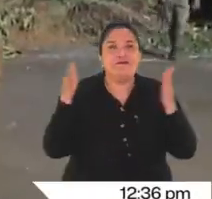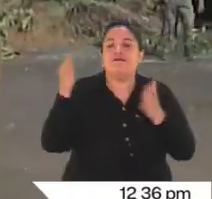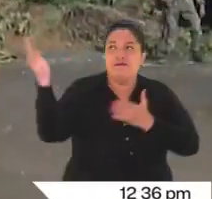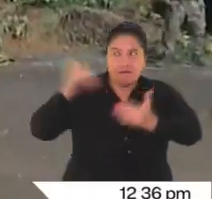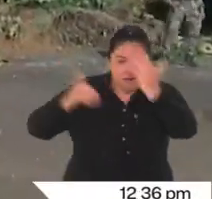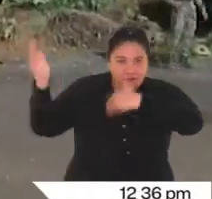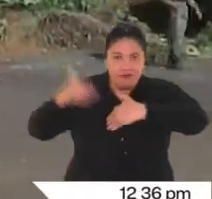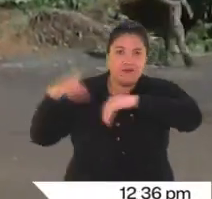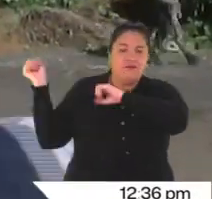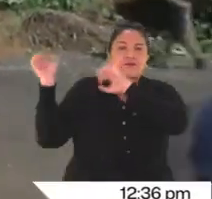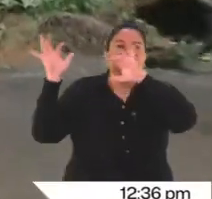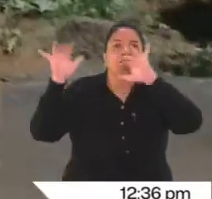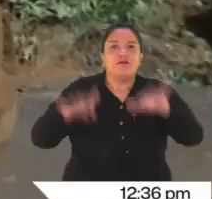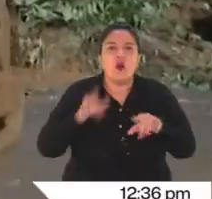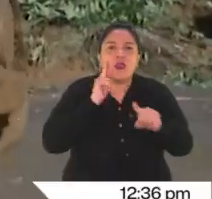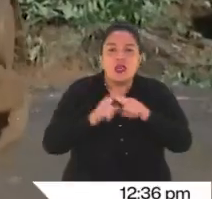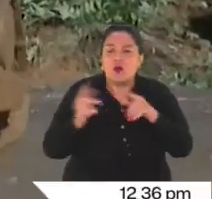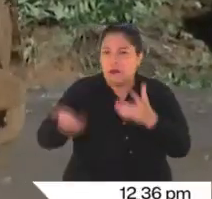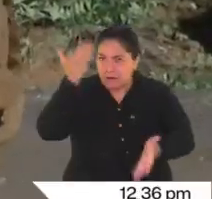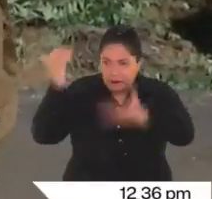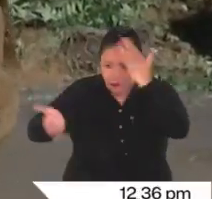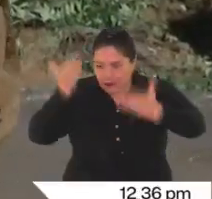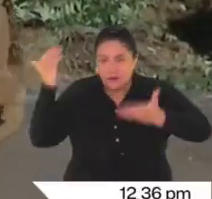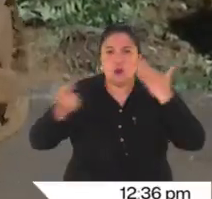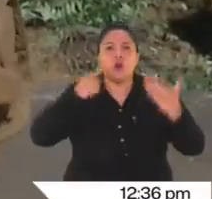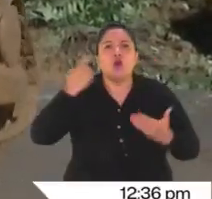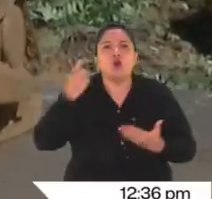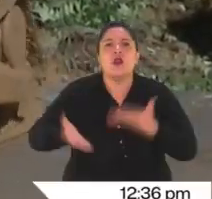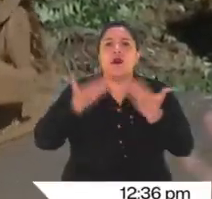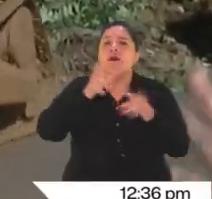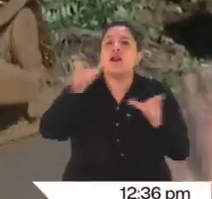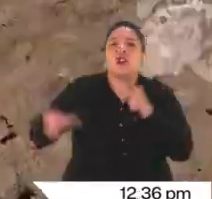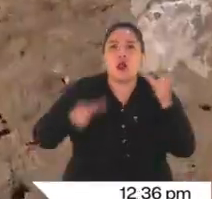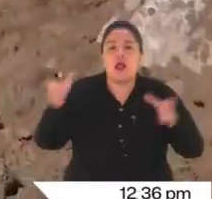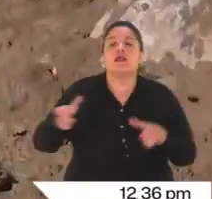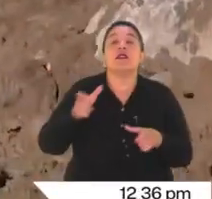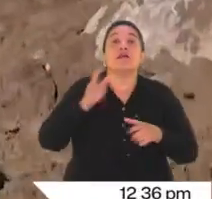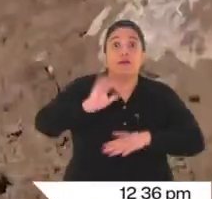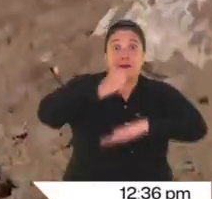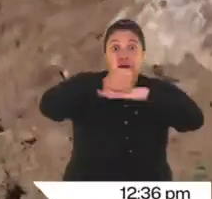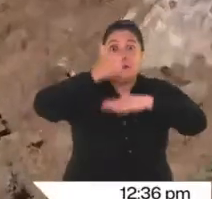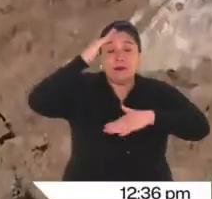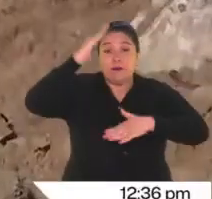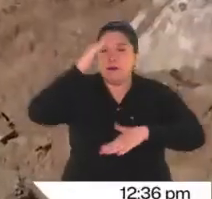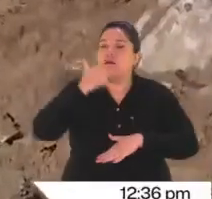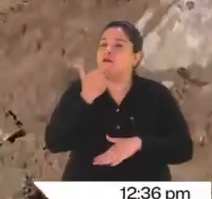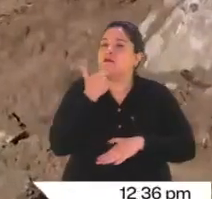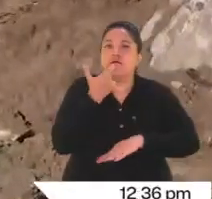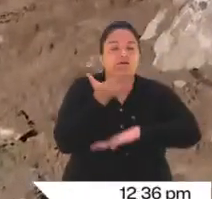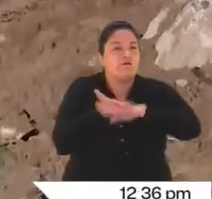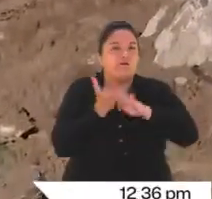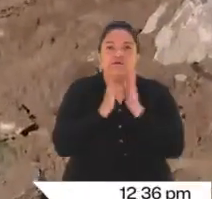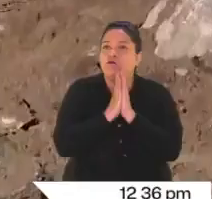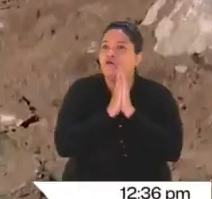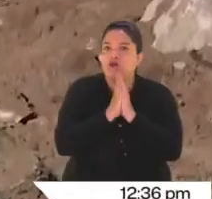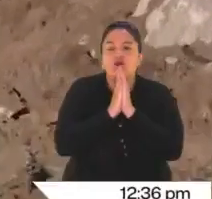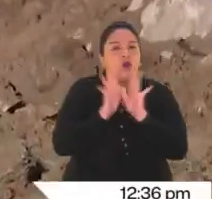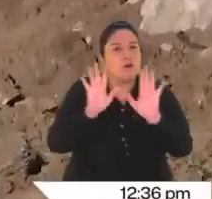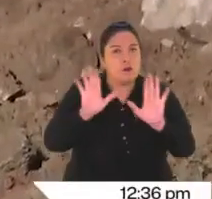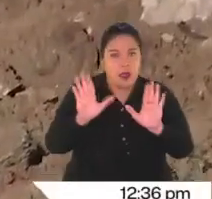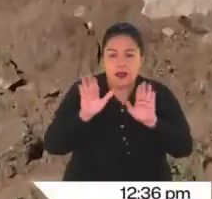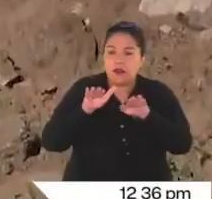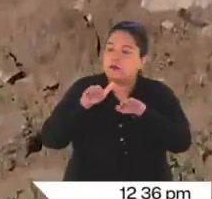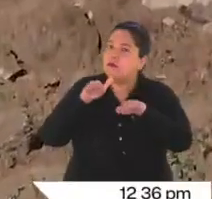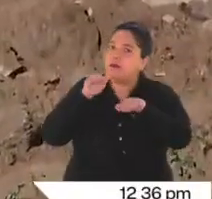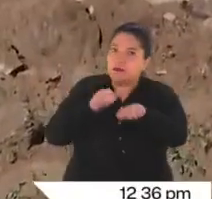para terminar las labores de rescate. Las autoridades piden a los conductores que eviten transitar por el corredor hasta que se